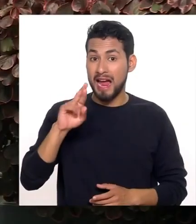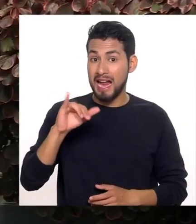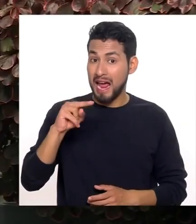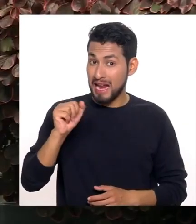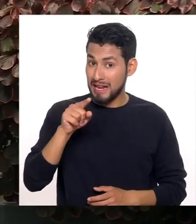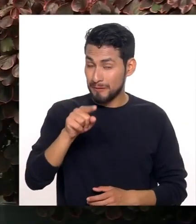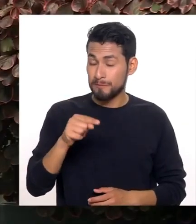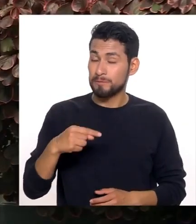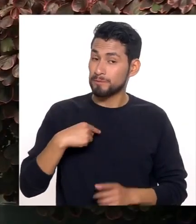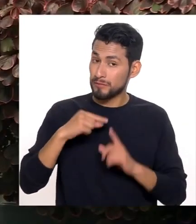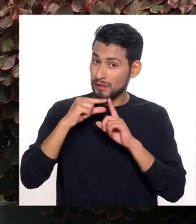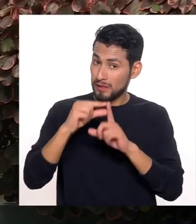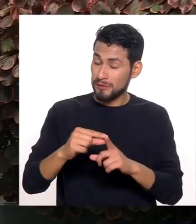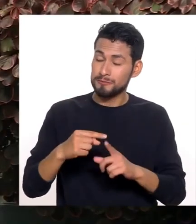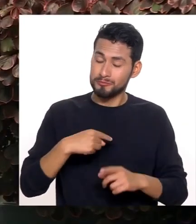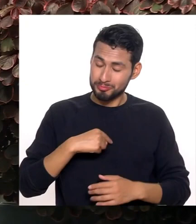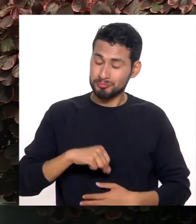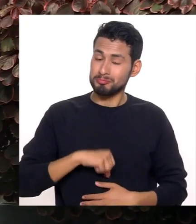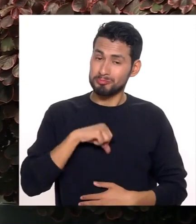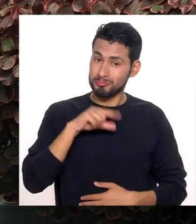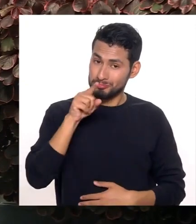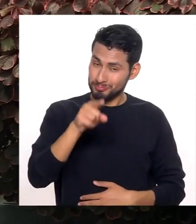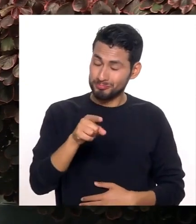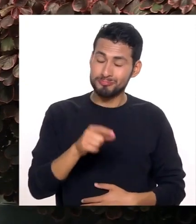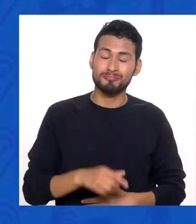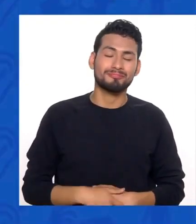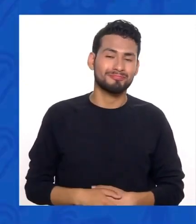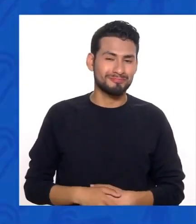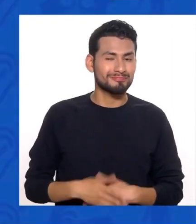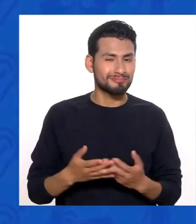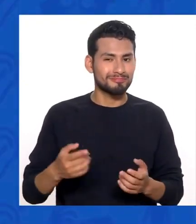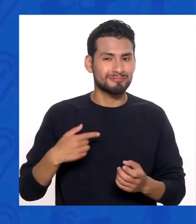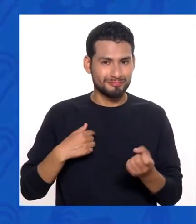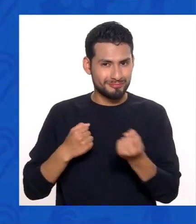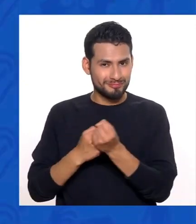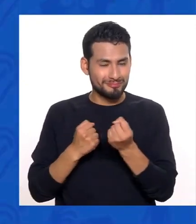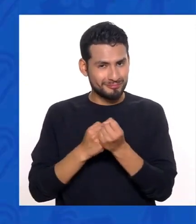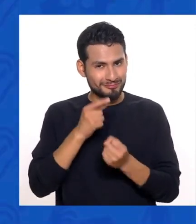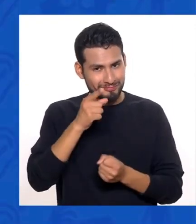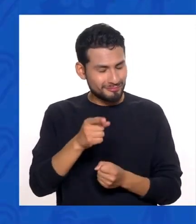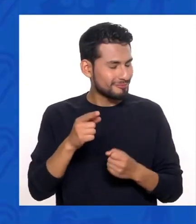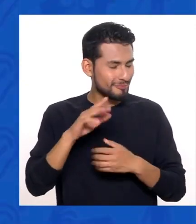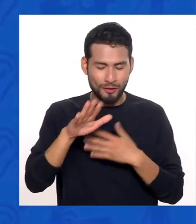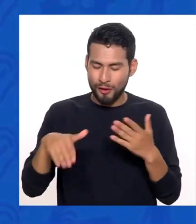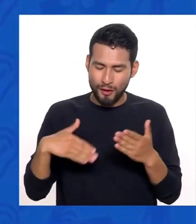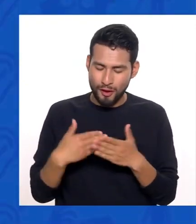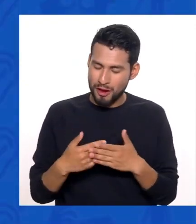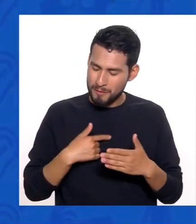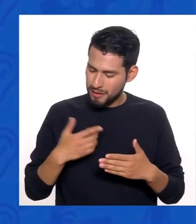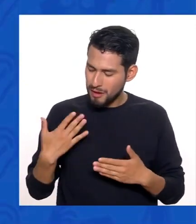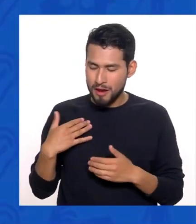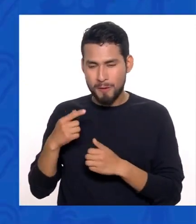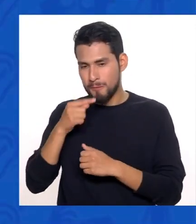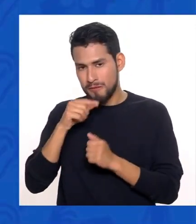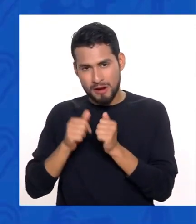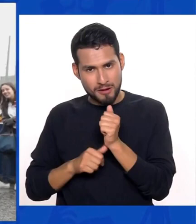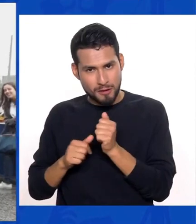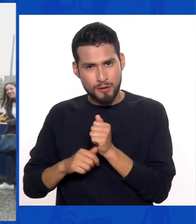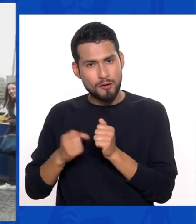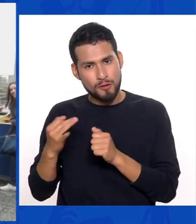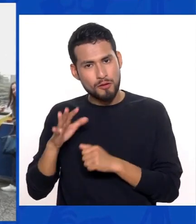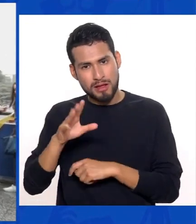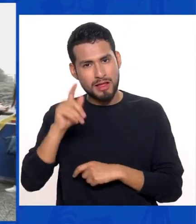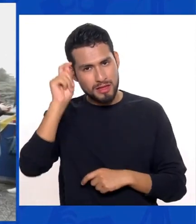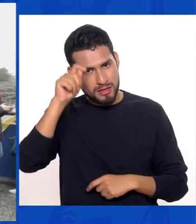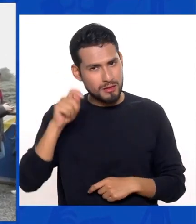Ariana, quiero decirte que me siento bastante orgullosa de ti. Sabes que siempre vas a contar con nosotros, conmigo, con tu hermana,